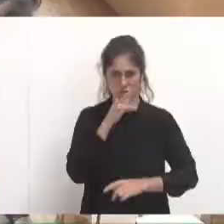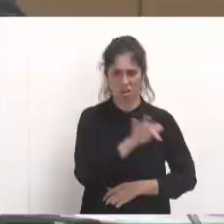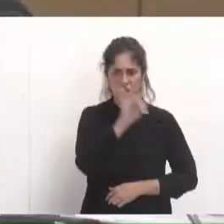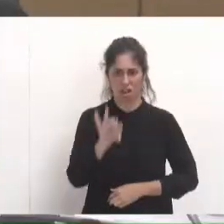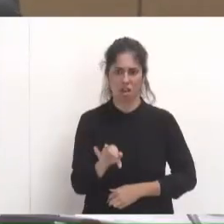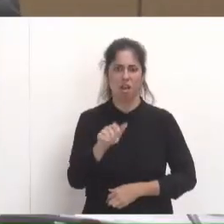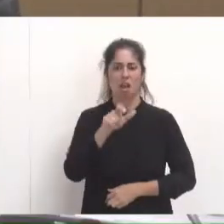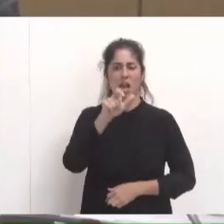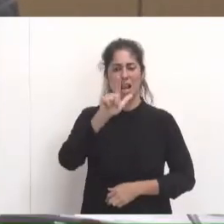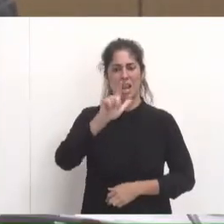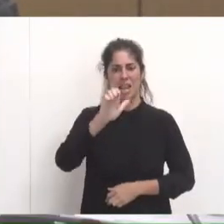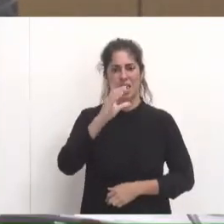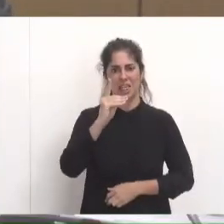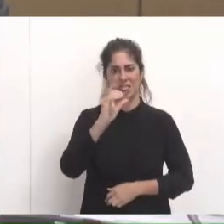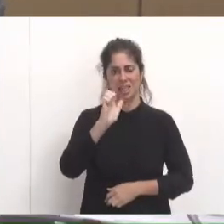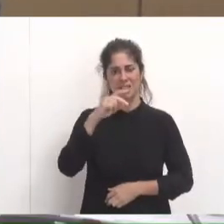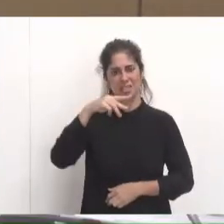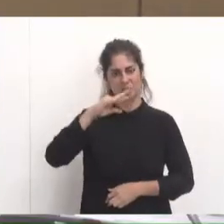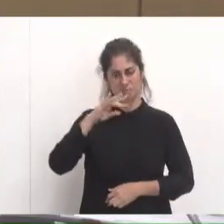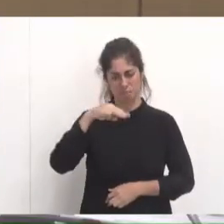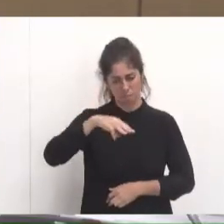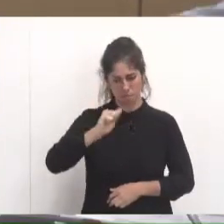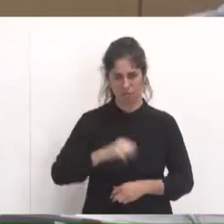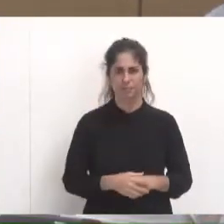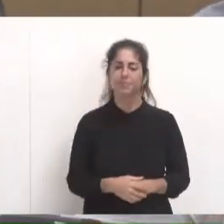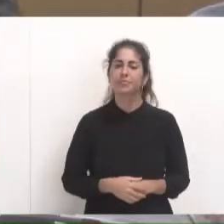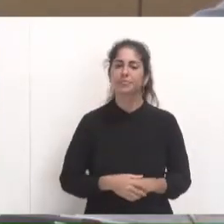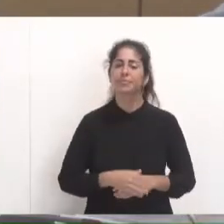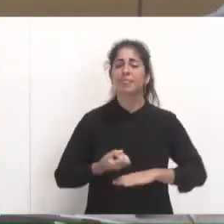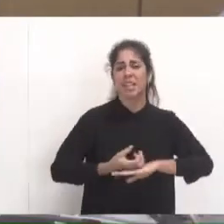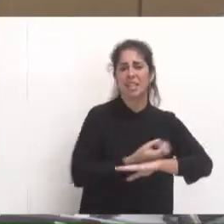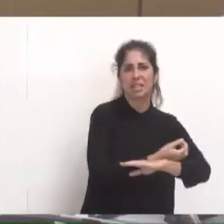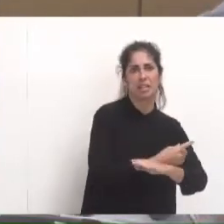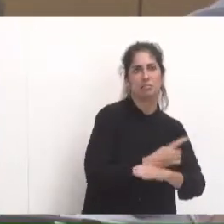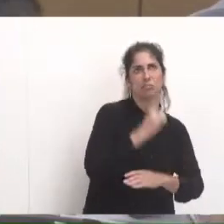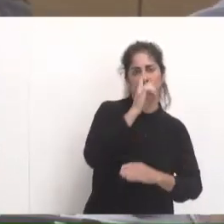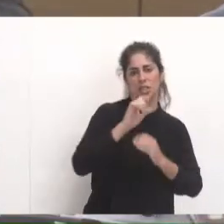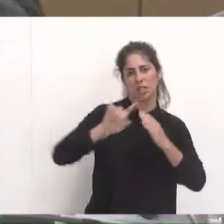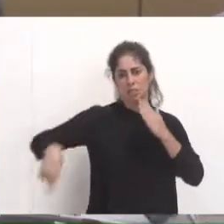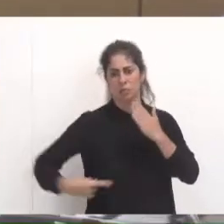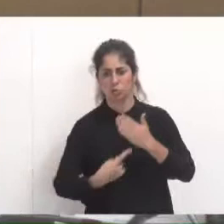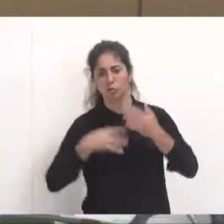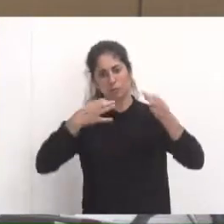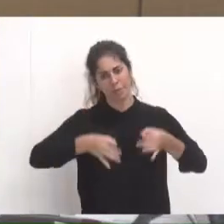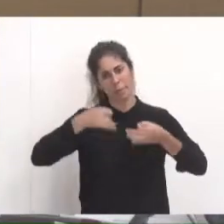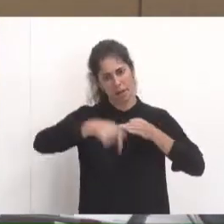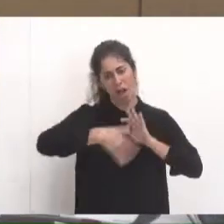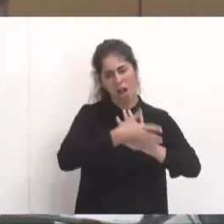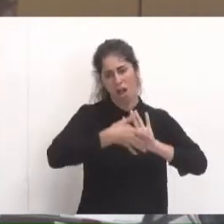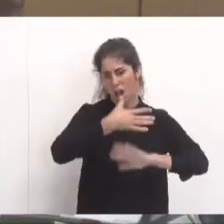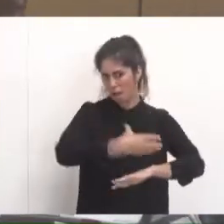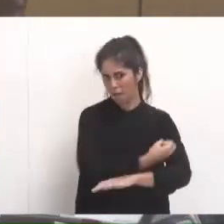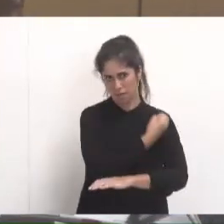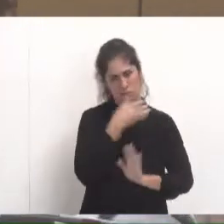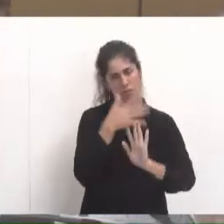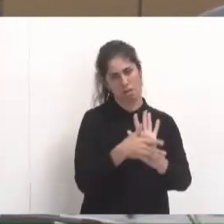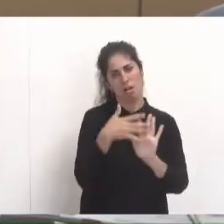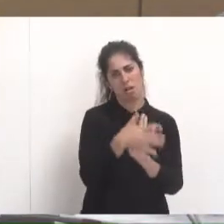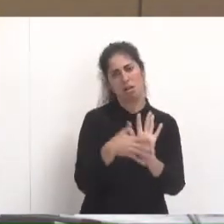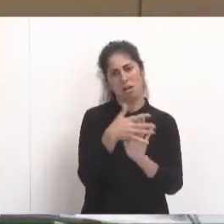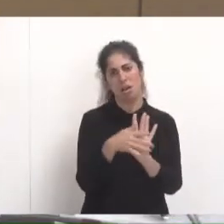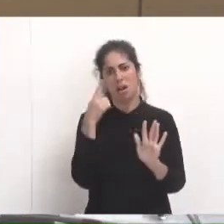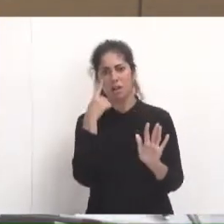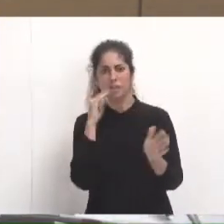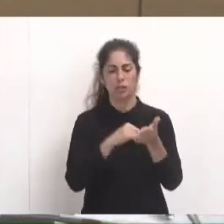Los trenes del sur y del norte siempre han estado sobre la mesa de este cabildo como una de las soluciones a medio o largo